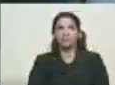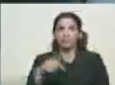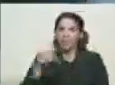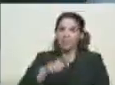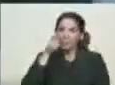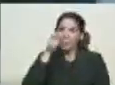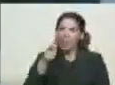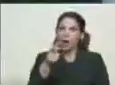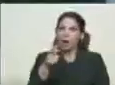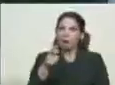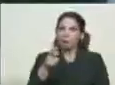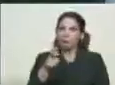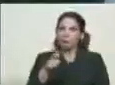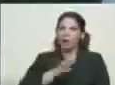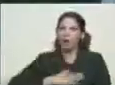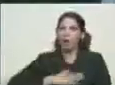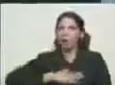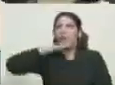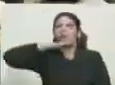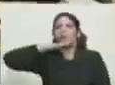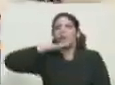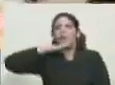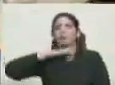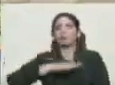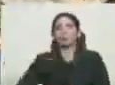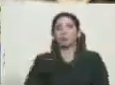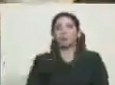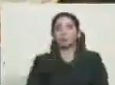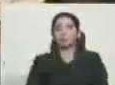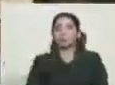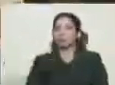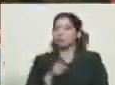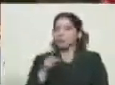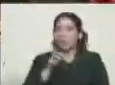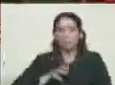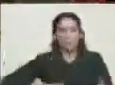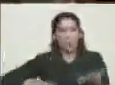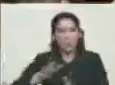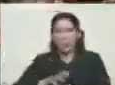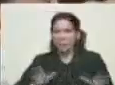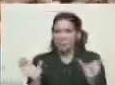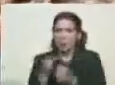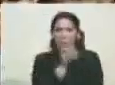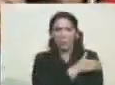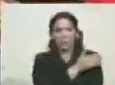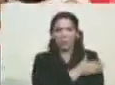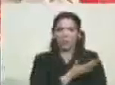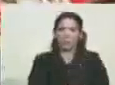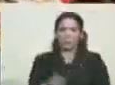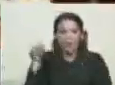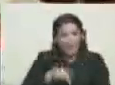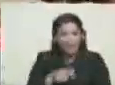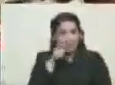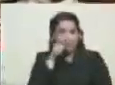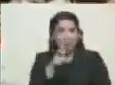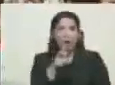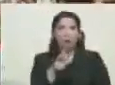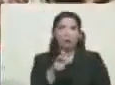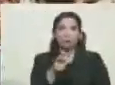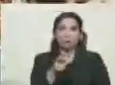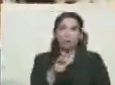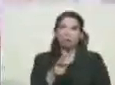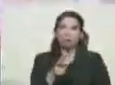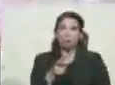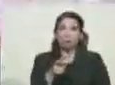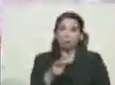está hastiado de sus actos. Este pueblo, tómenlo como